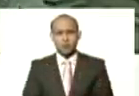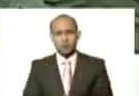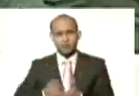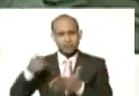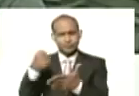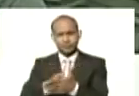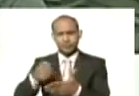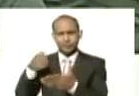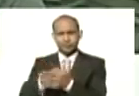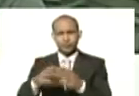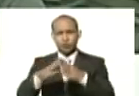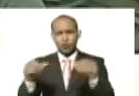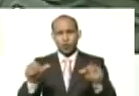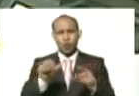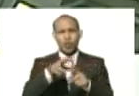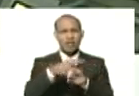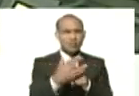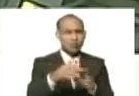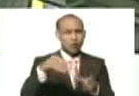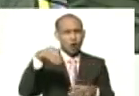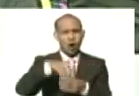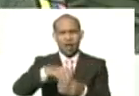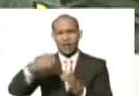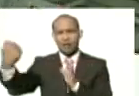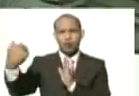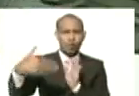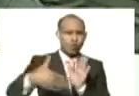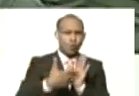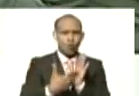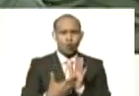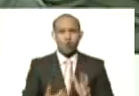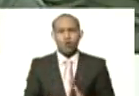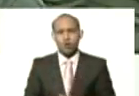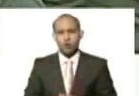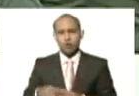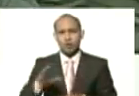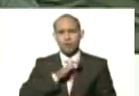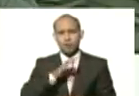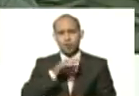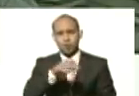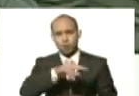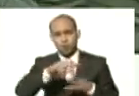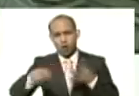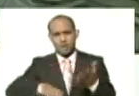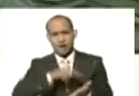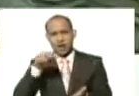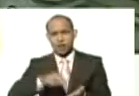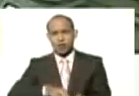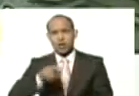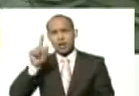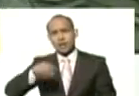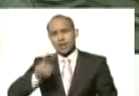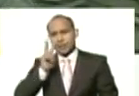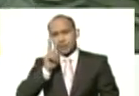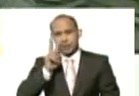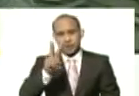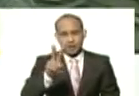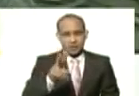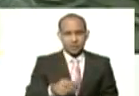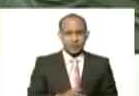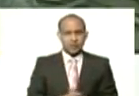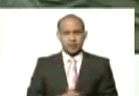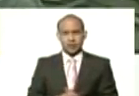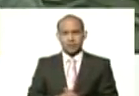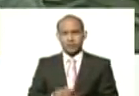combatiendo todas las amenazas que transversalmente cruzan el territorio nacional, pero también viendo hacia el occidente con